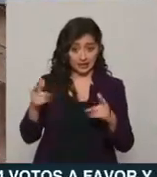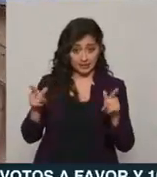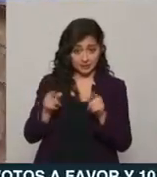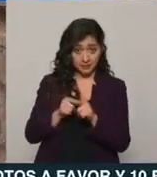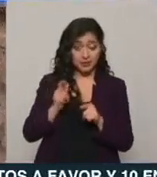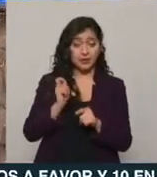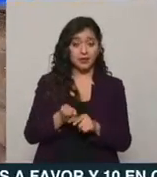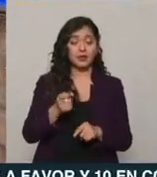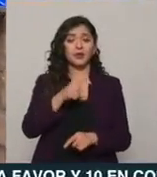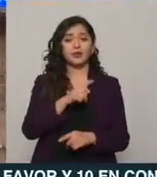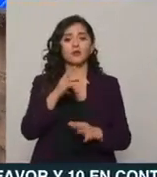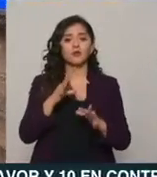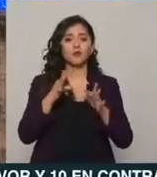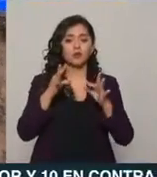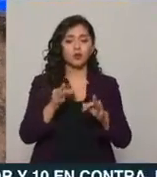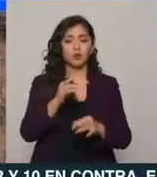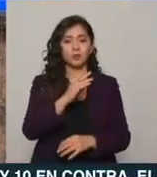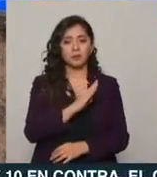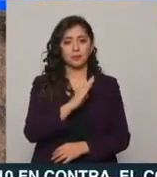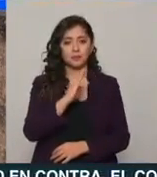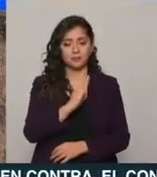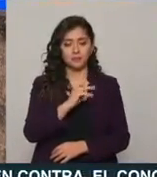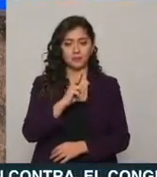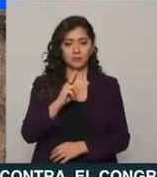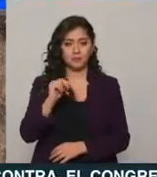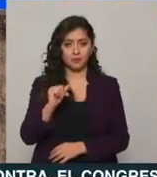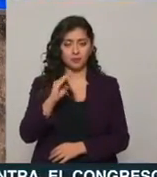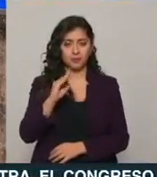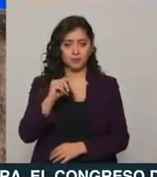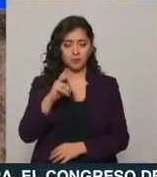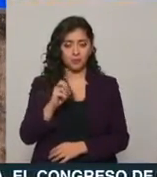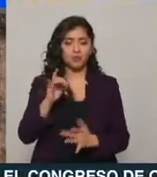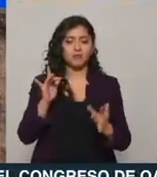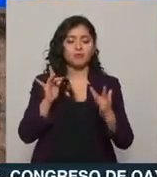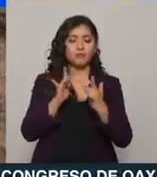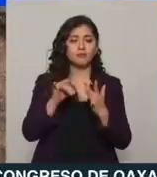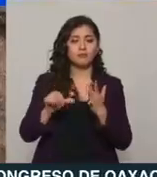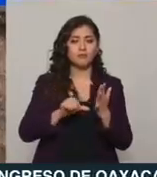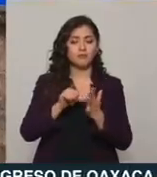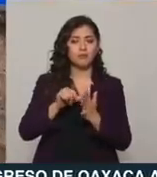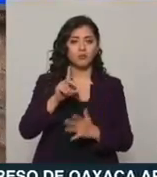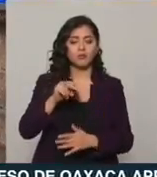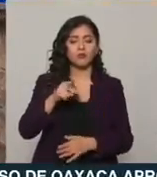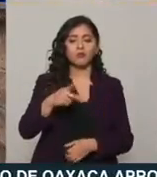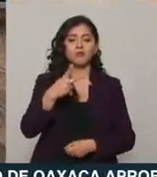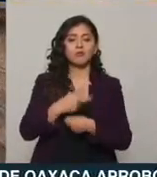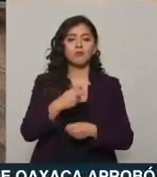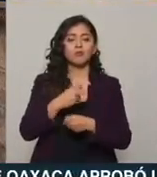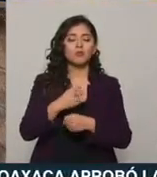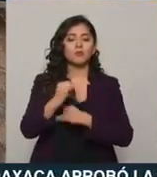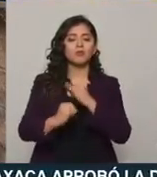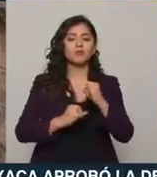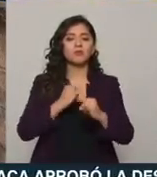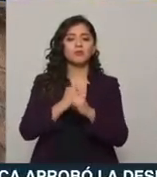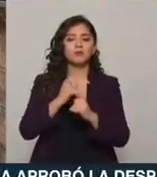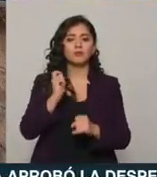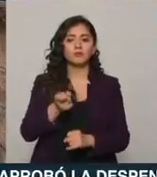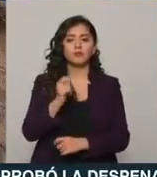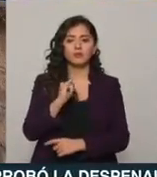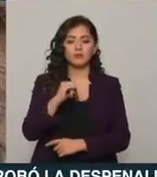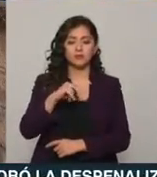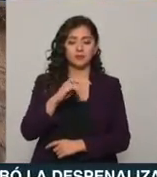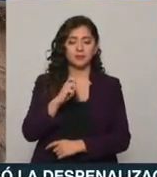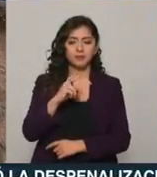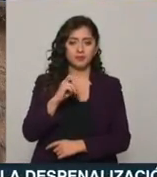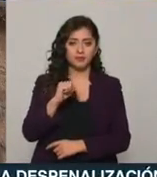Plata, la Fundación BBVA Bancomer, en alianza también con el Centro de Cultura Digital, organiza la segunda edición del Festival Internacional Inmersiva, que